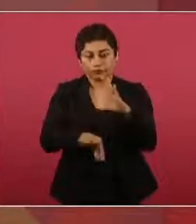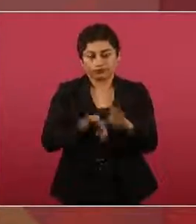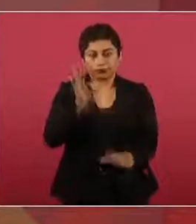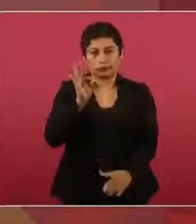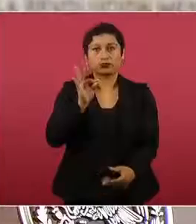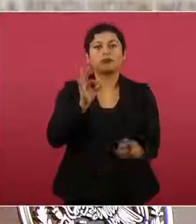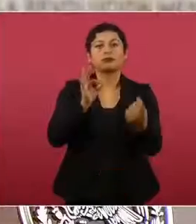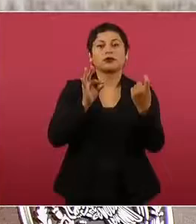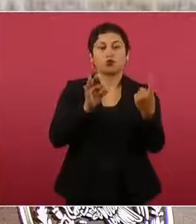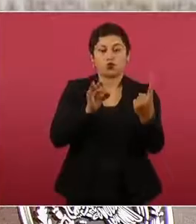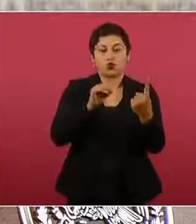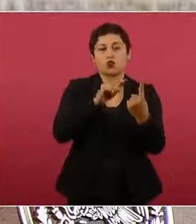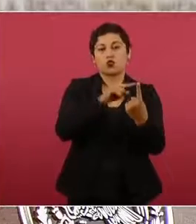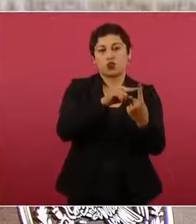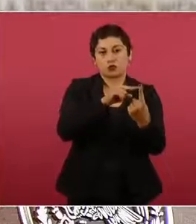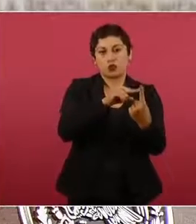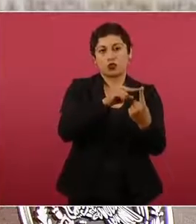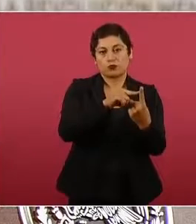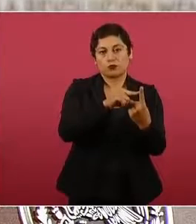de consejero,